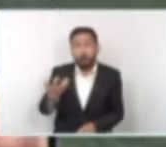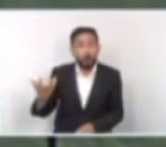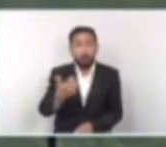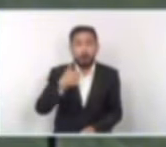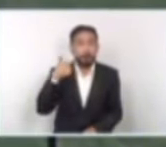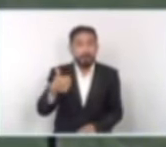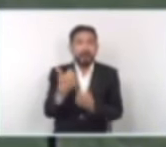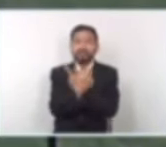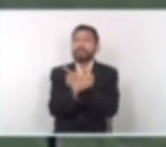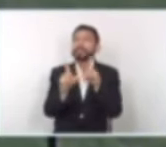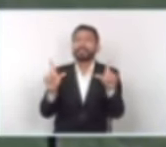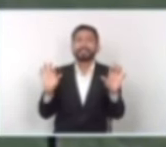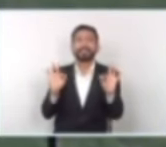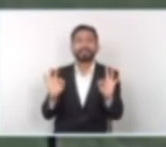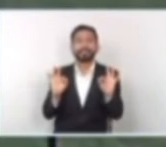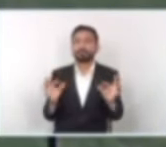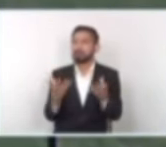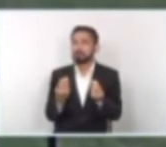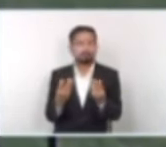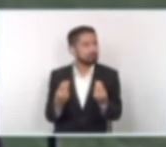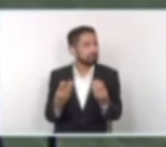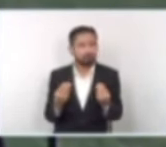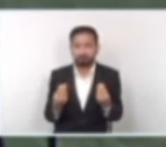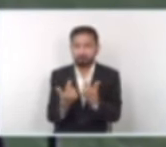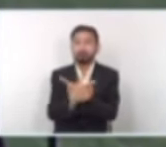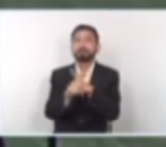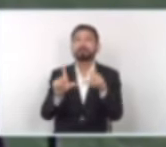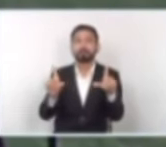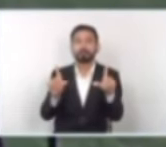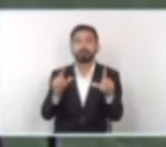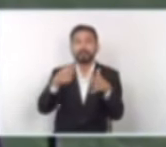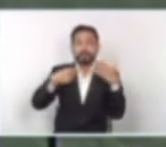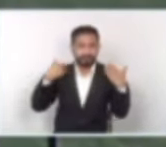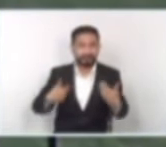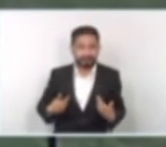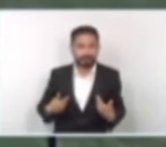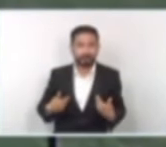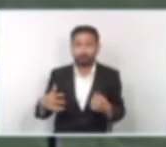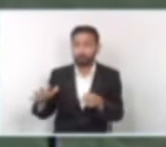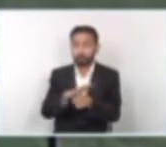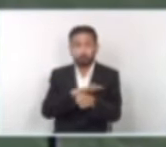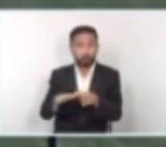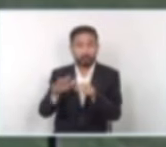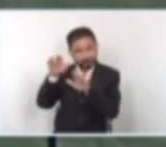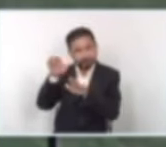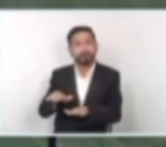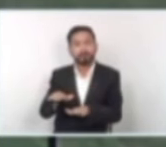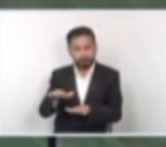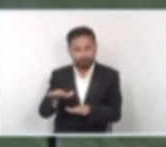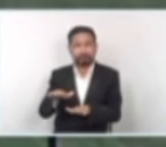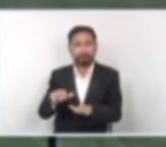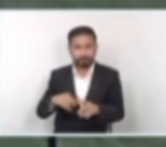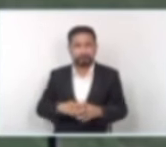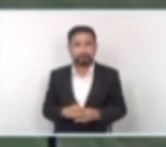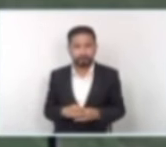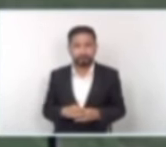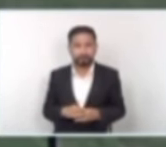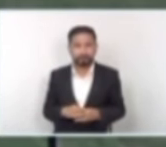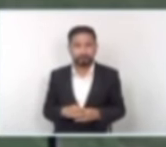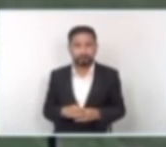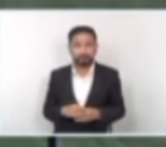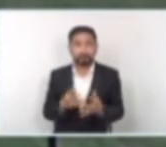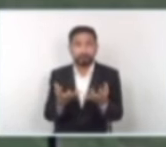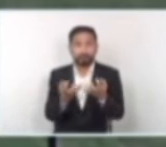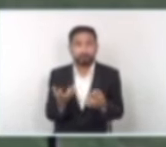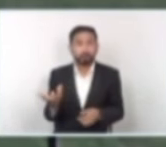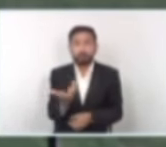libres, sin miedo, con sus libertades y derechos humanos totalmente respetados. Queremos